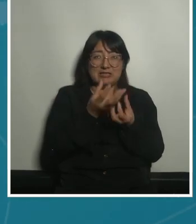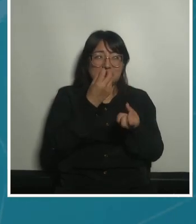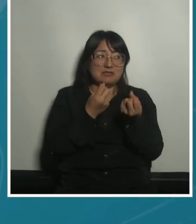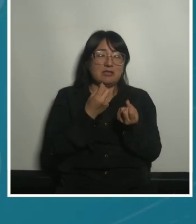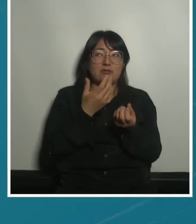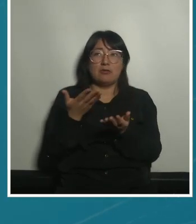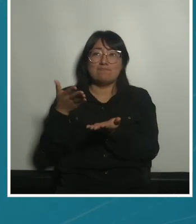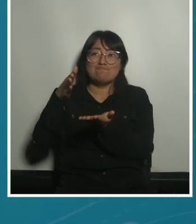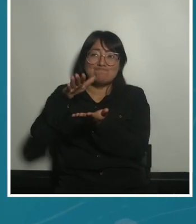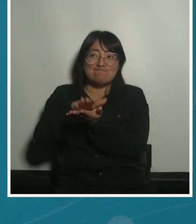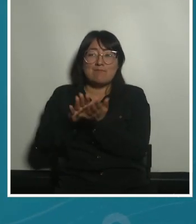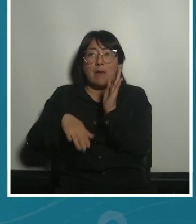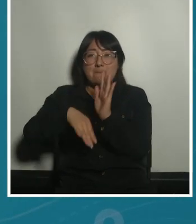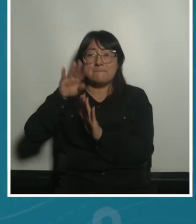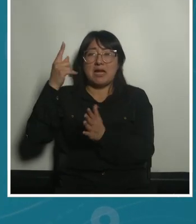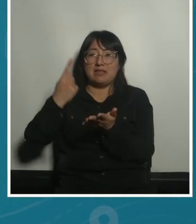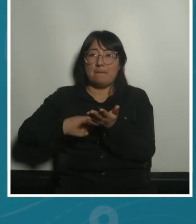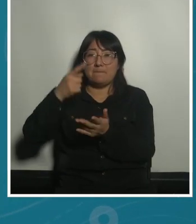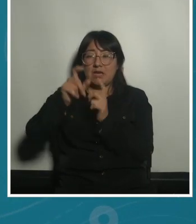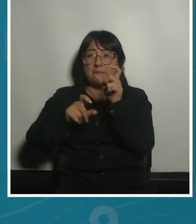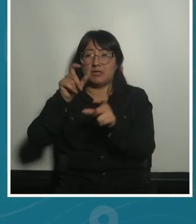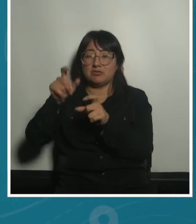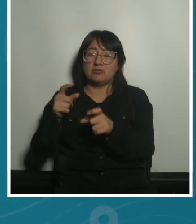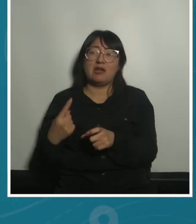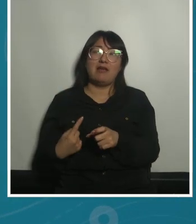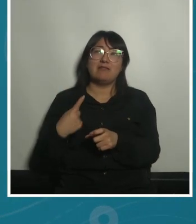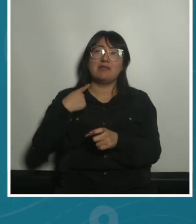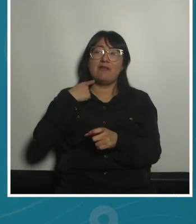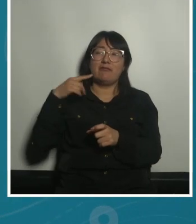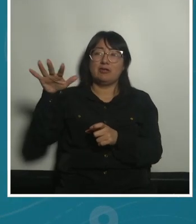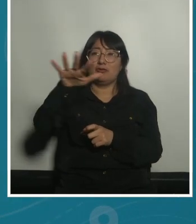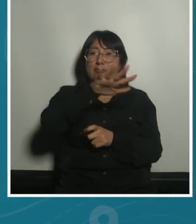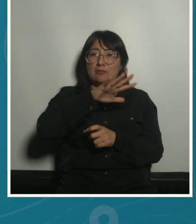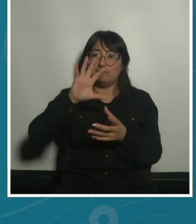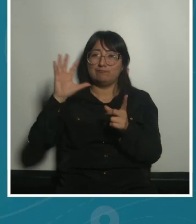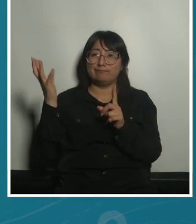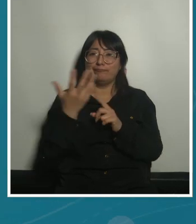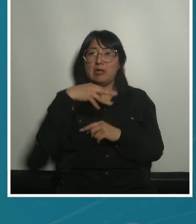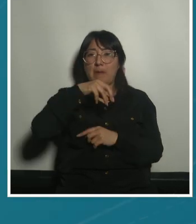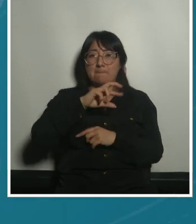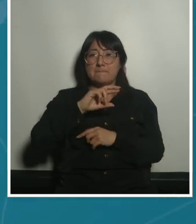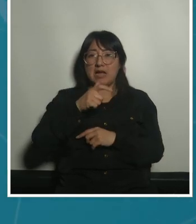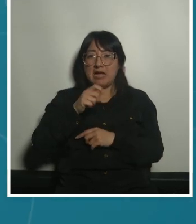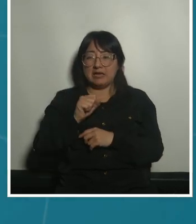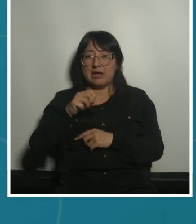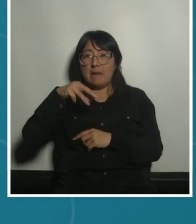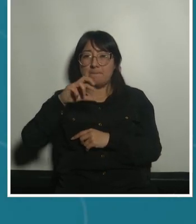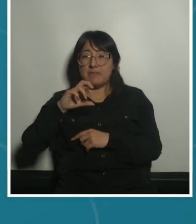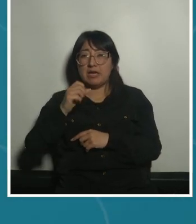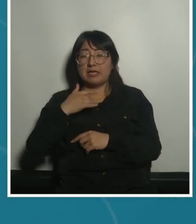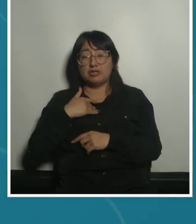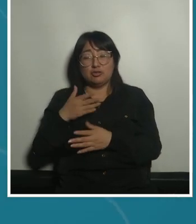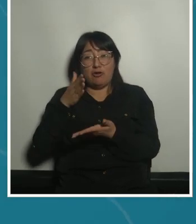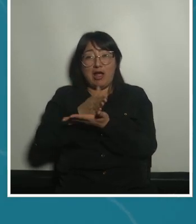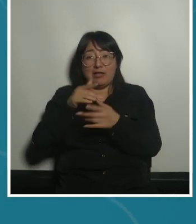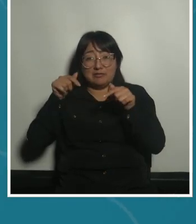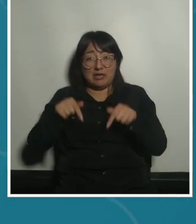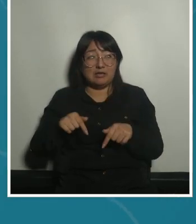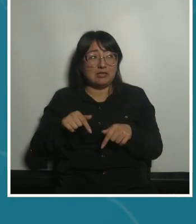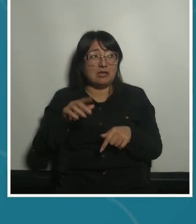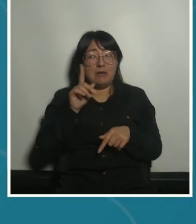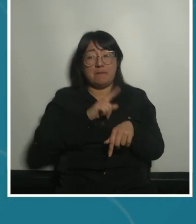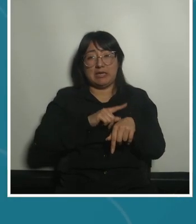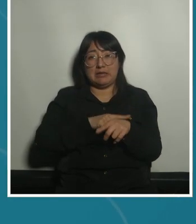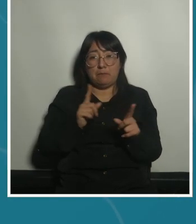de 100 personas y que afectó también el curso inferior de la cuenca del Marga. Creo que hasta acá voy a quedar para no